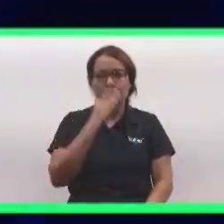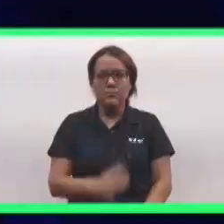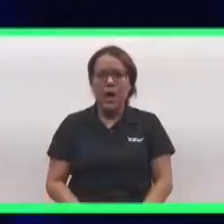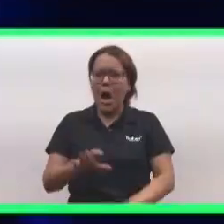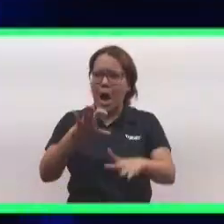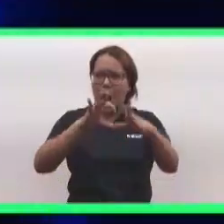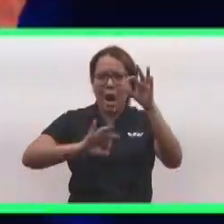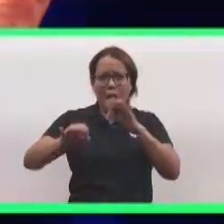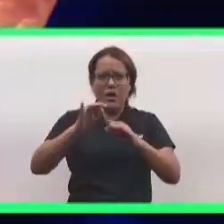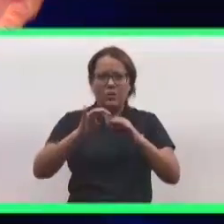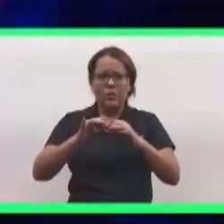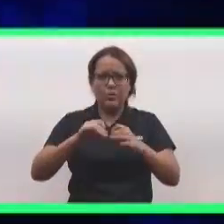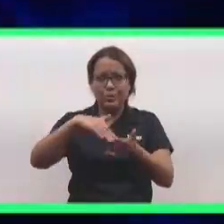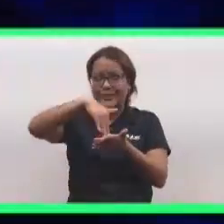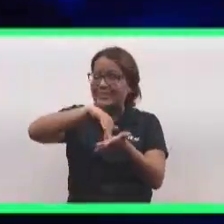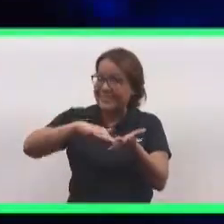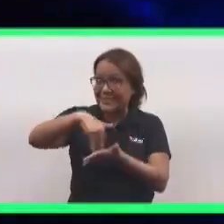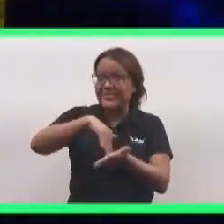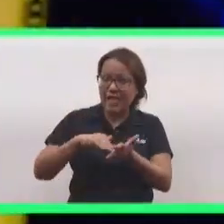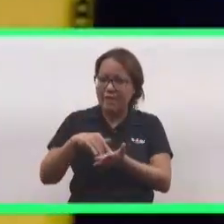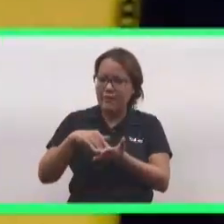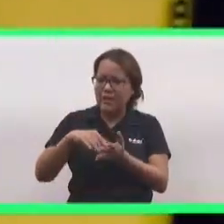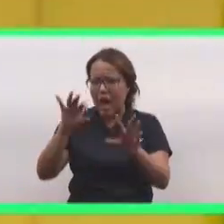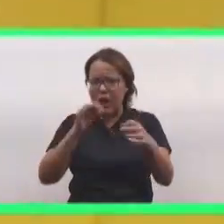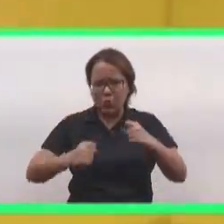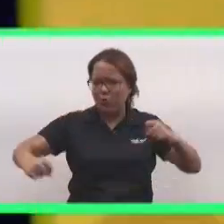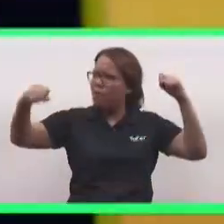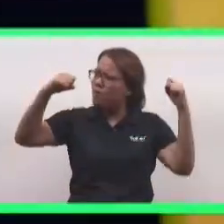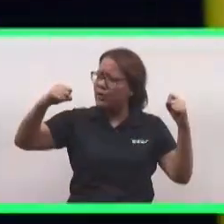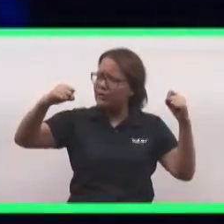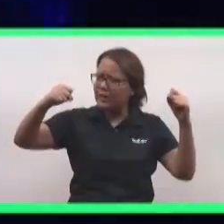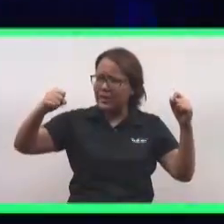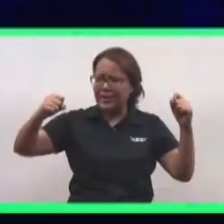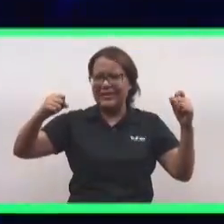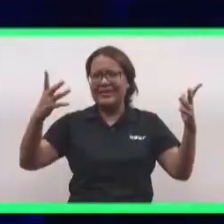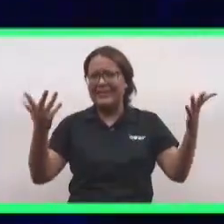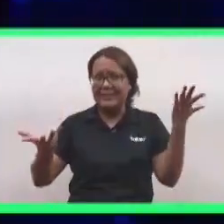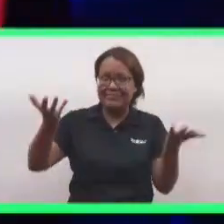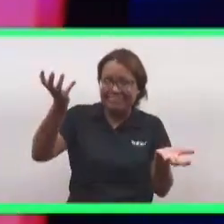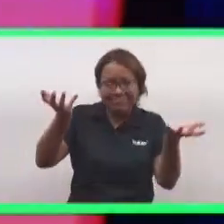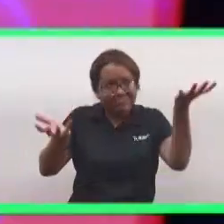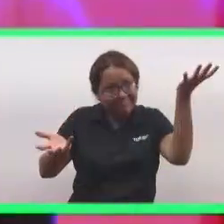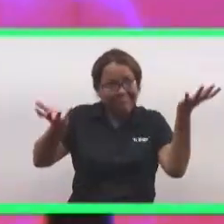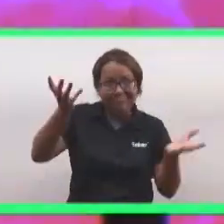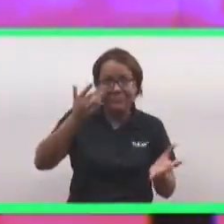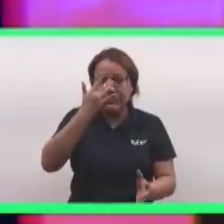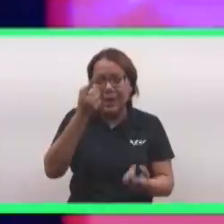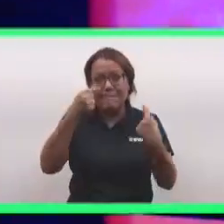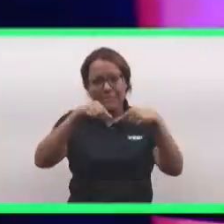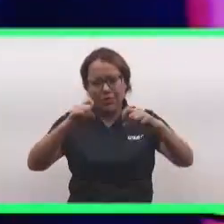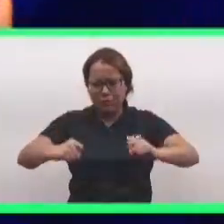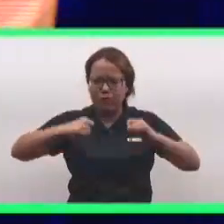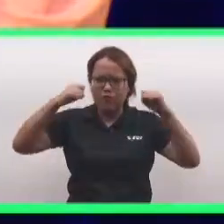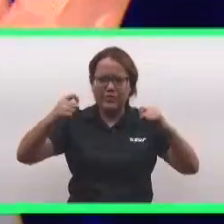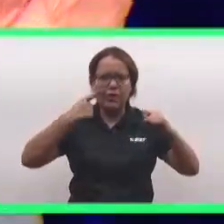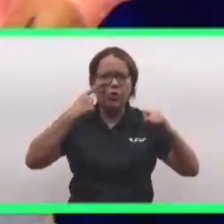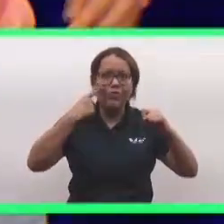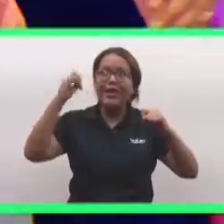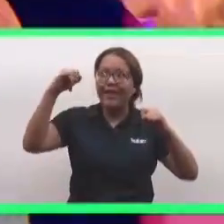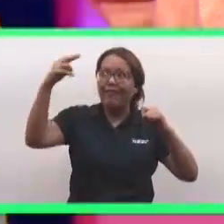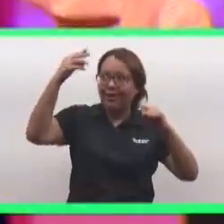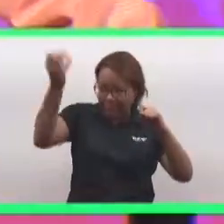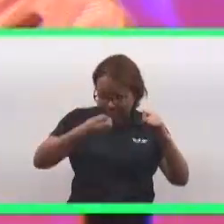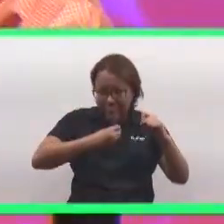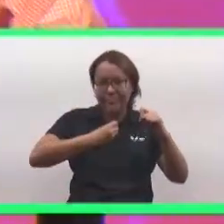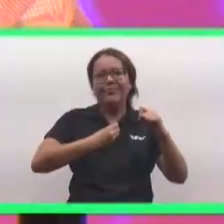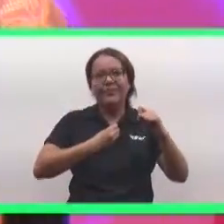fortalezas y otros tenemos debilidades, otros tenemos las dos cosas, pero aquí está aclarando de dónde viene la fortaleza, dónde viene la templanza. Jehová